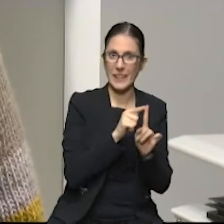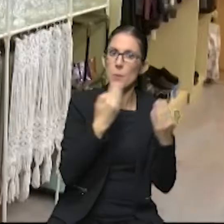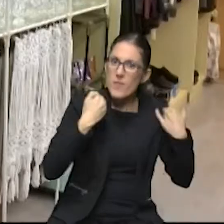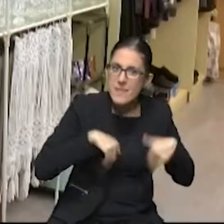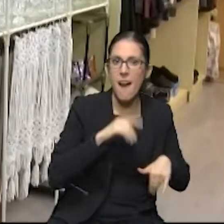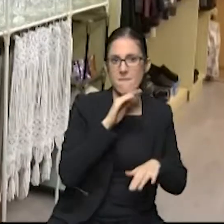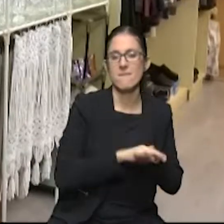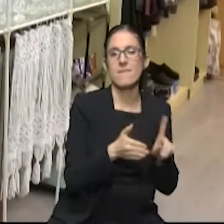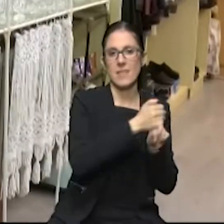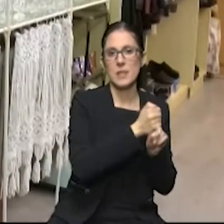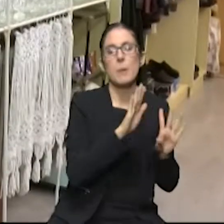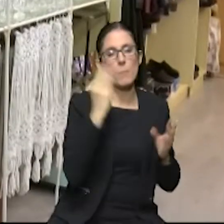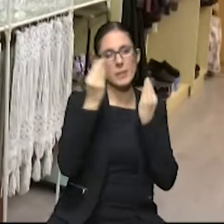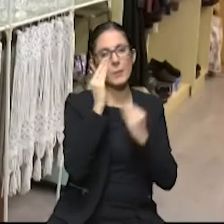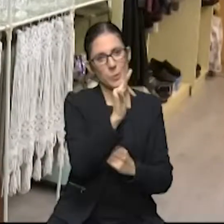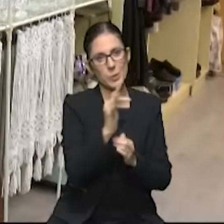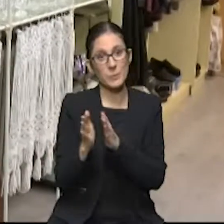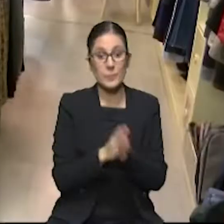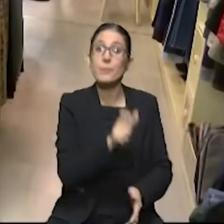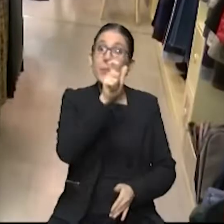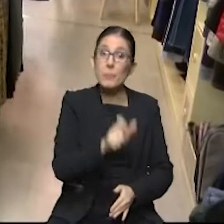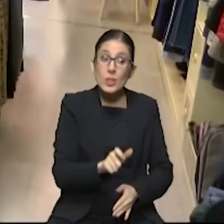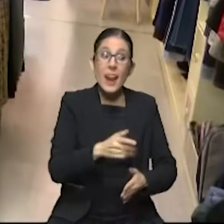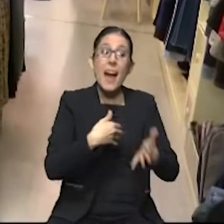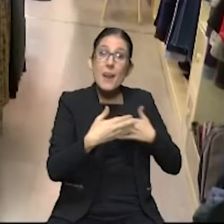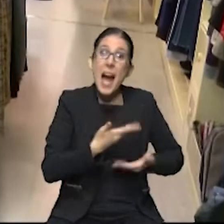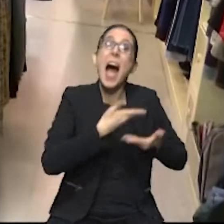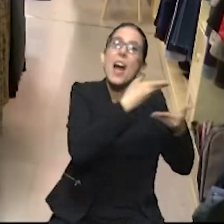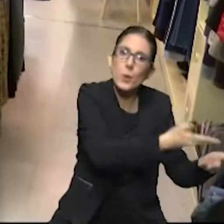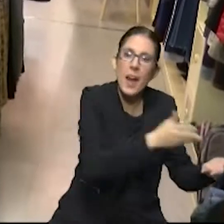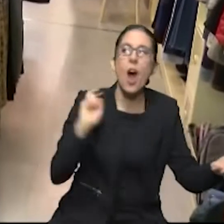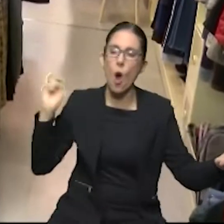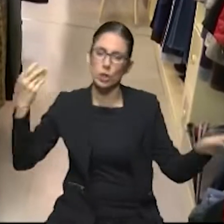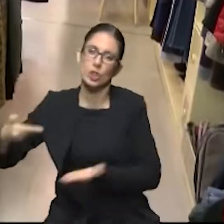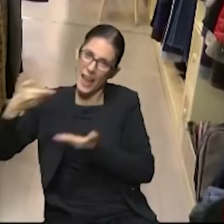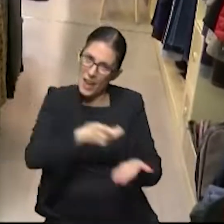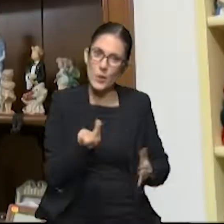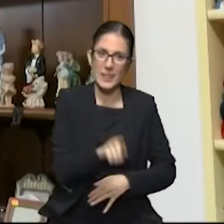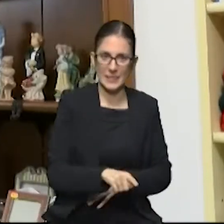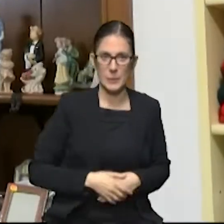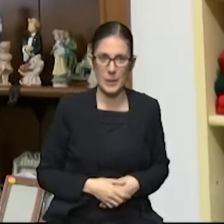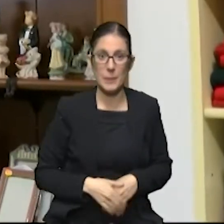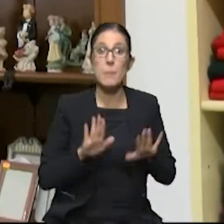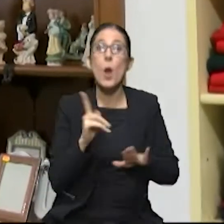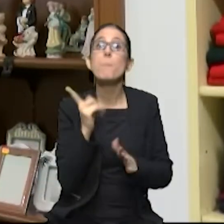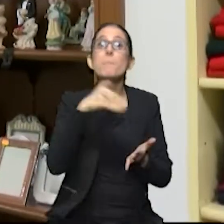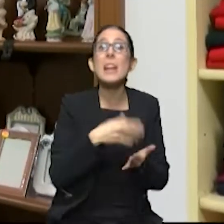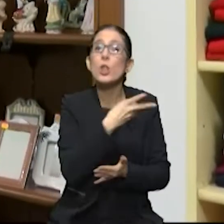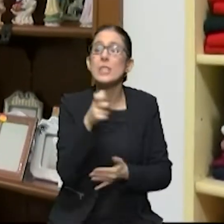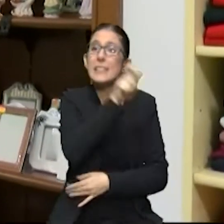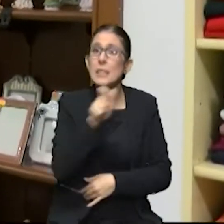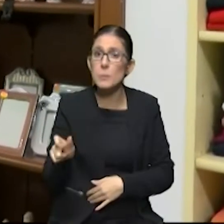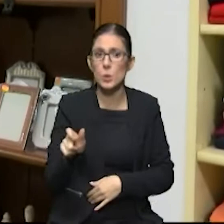optimistas. Quien ayuda ha sido ayudado. Esta entidad gana, pero también las más de 1.200 personas que pasan por sus diferentes